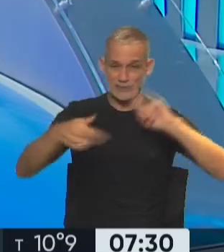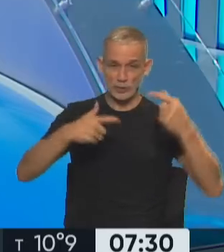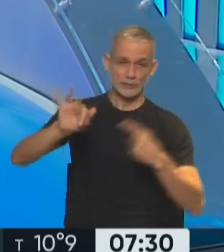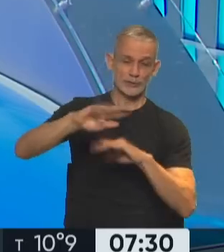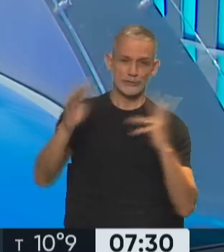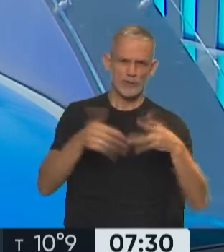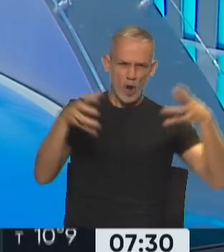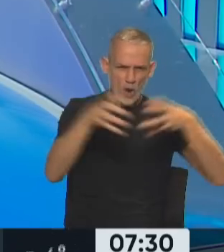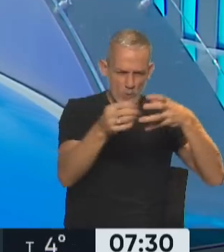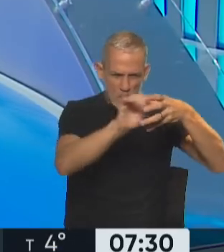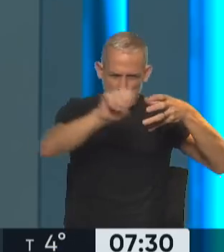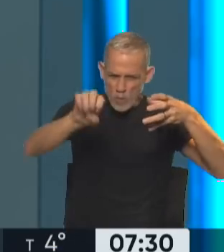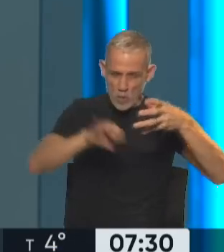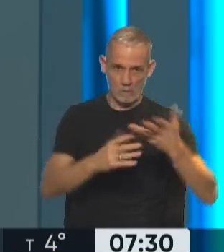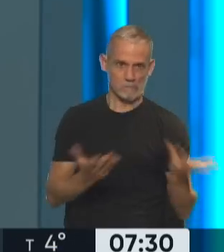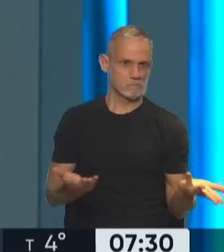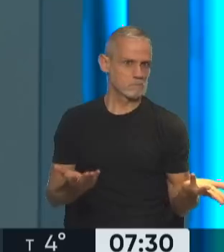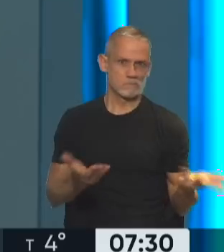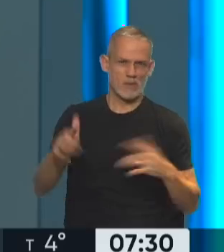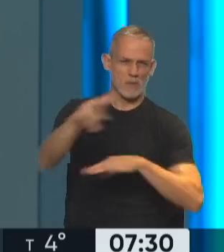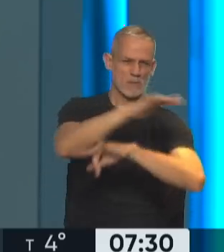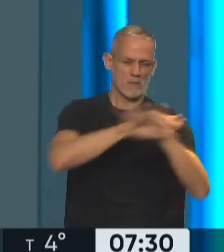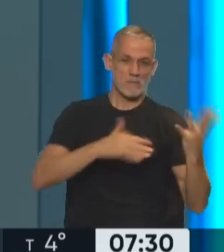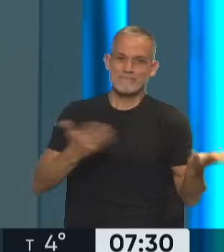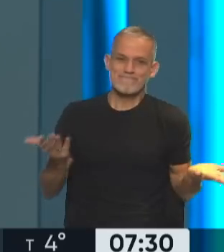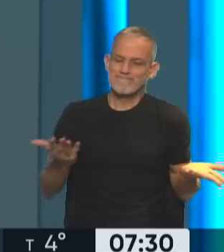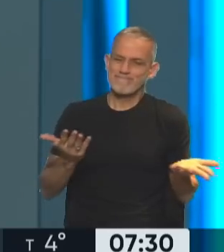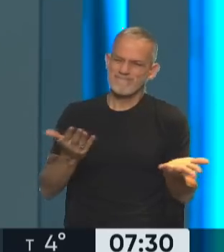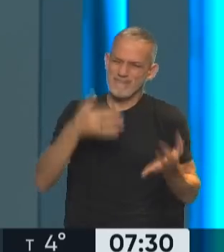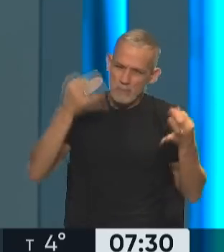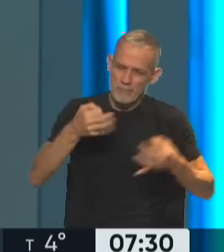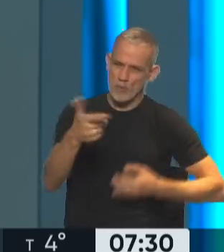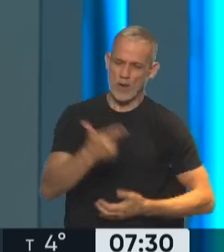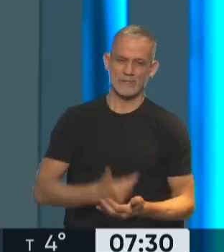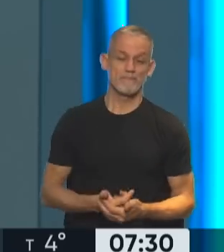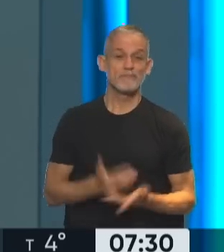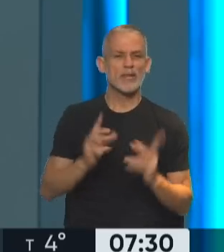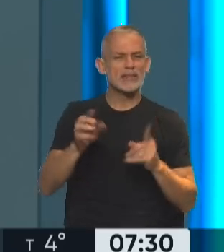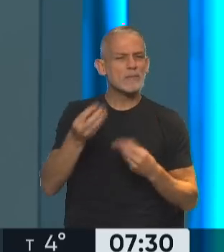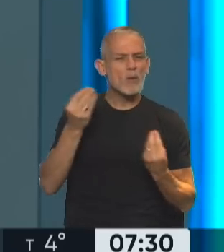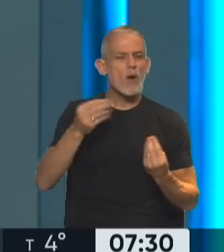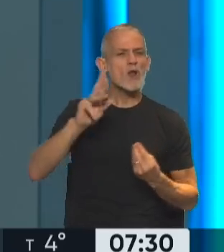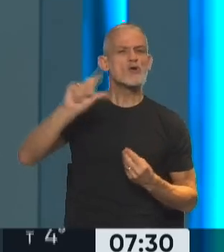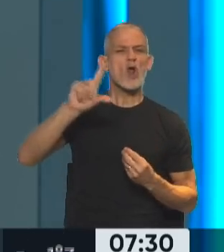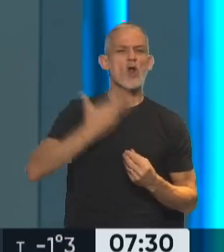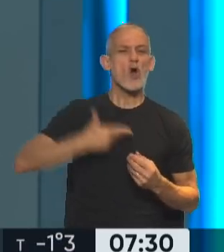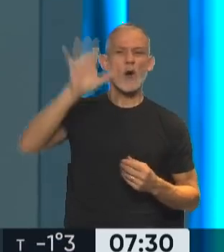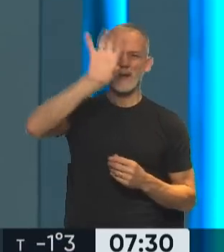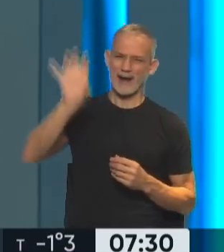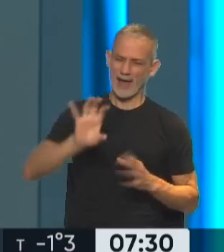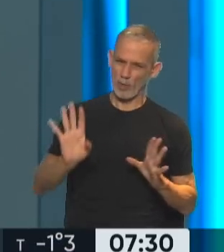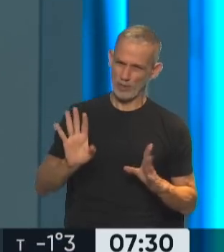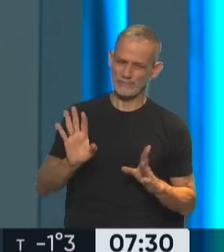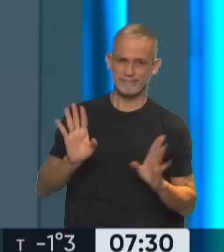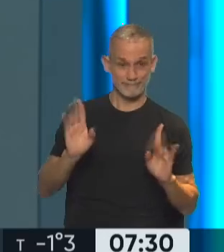circulaban gabinetes Completos. con nombre y apellido, exactamente. También pondría el acento en el rol de los gobernadores, porque no